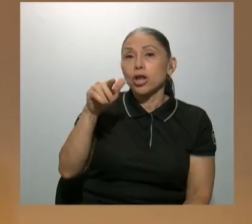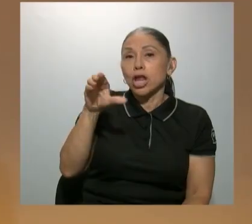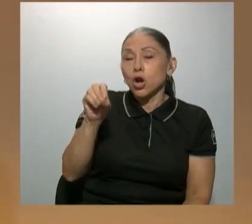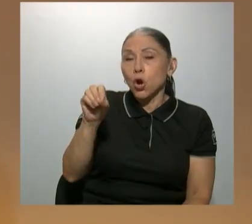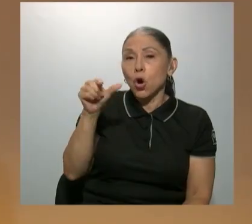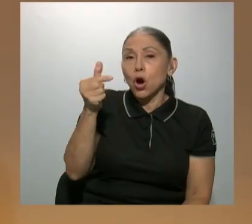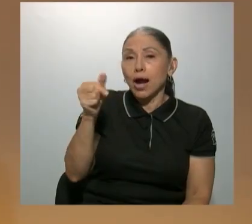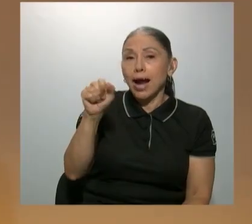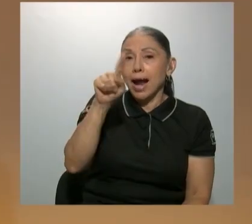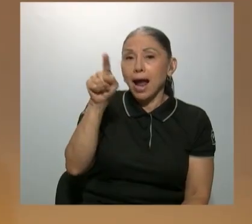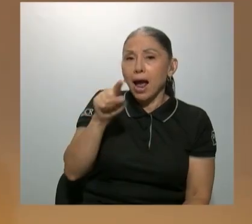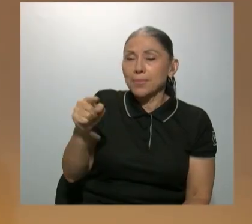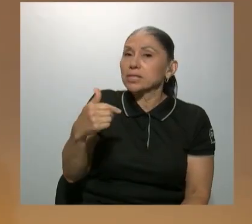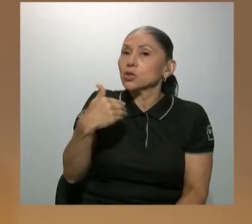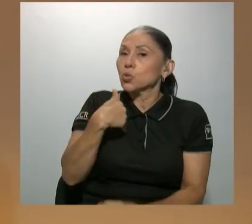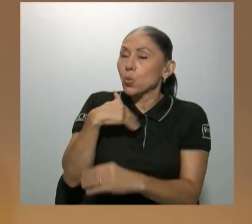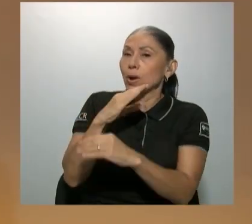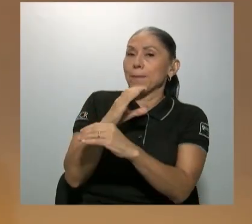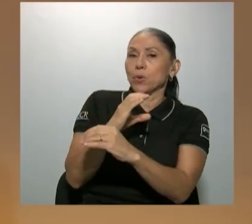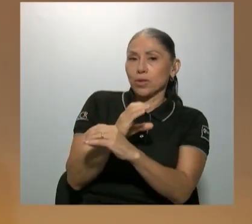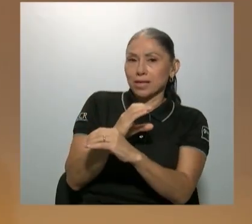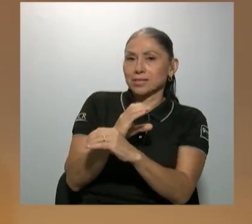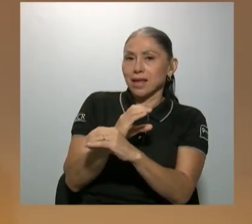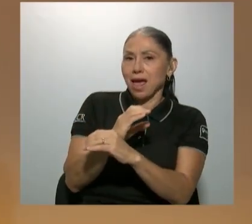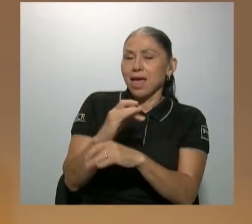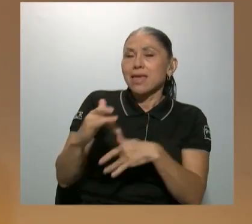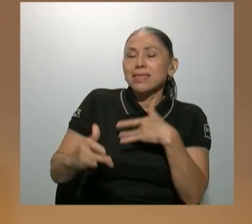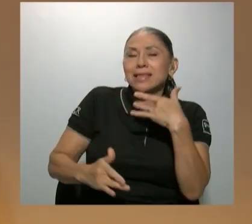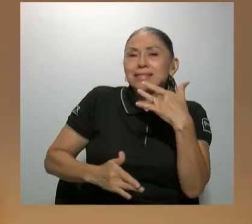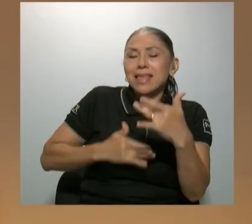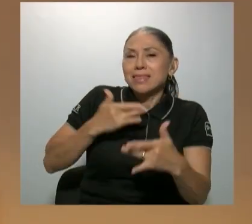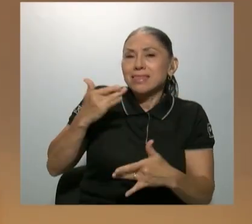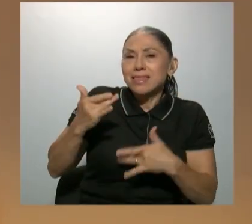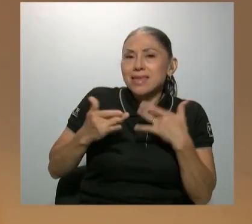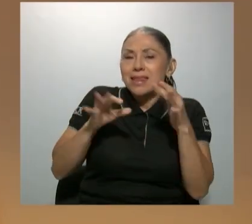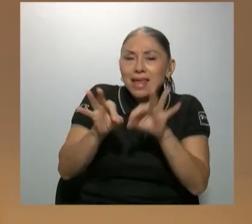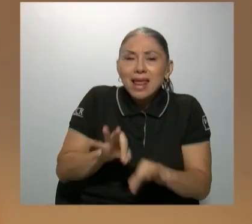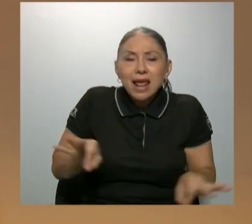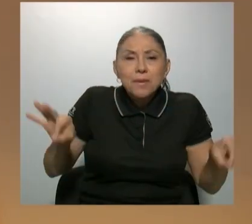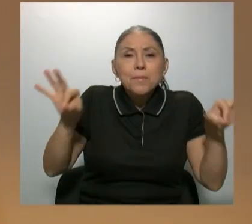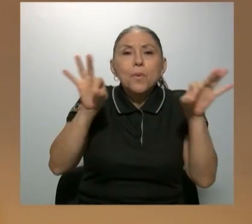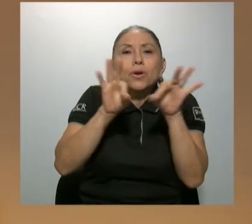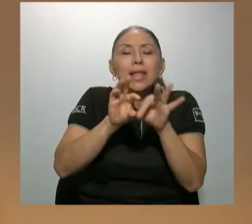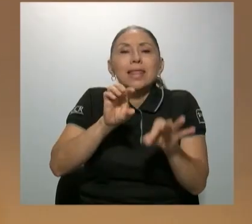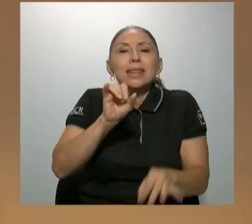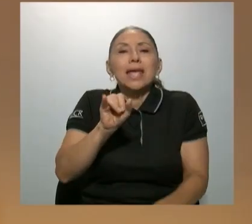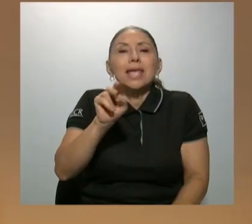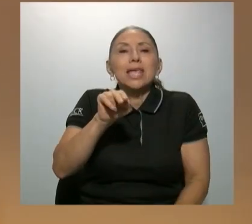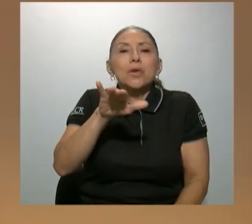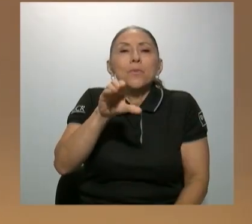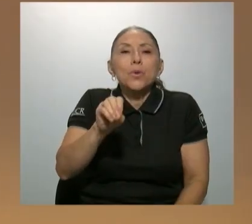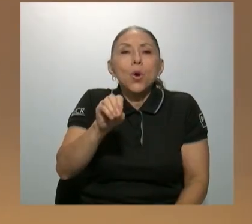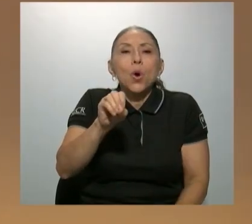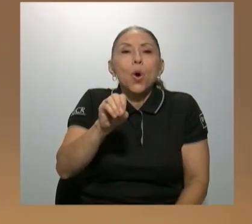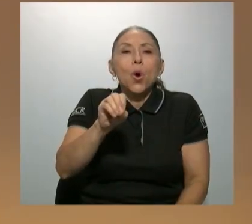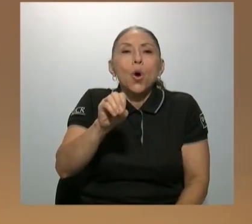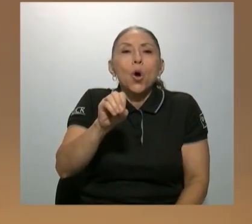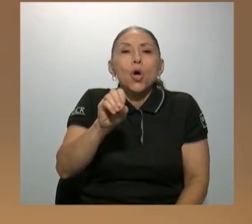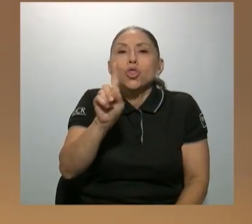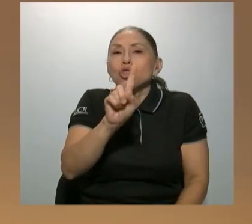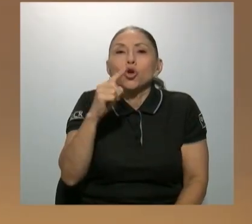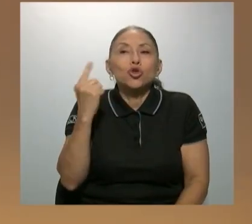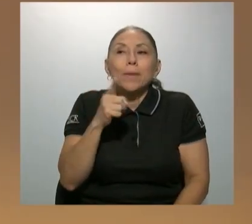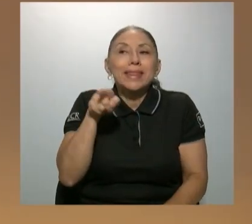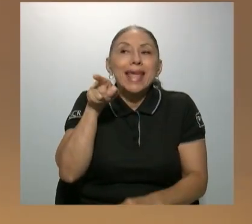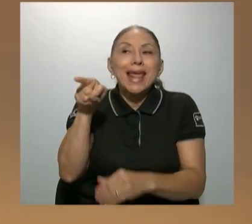de sentir que era importante que en el INVIO hubiera otro liderazgo que el de él.